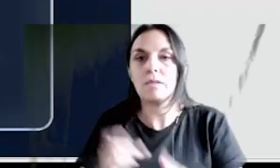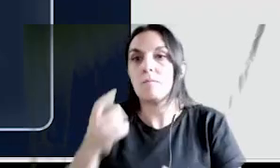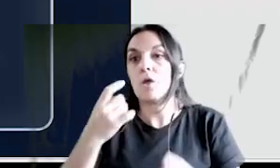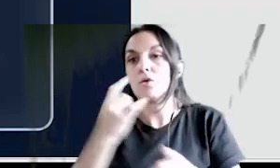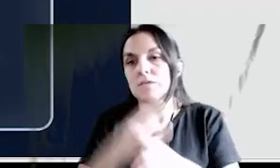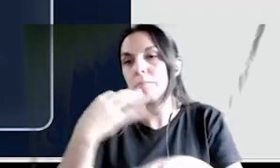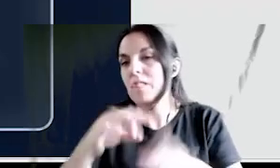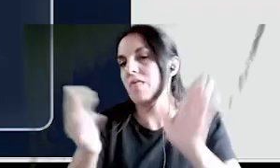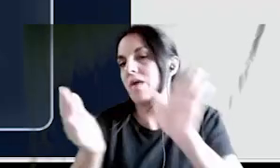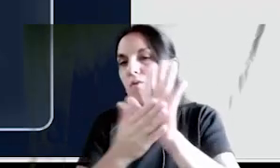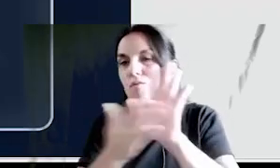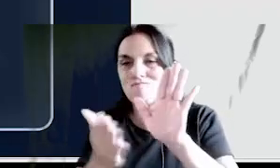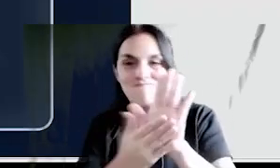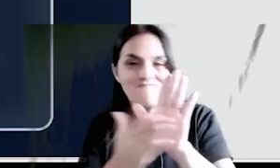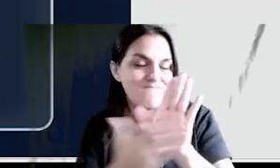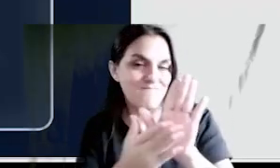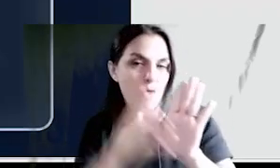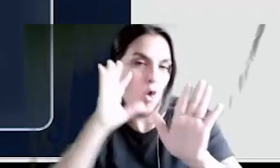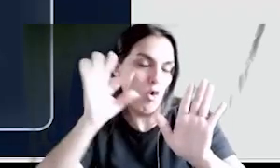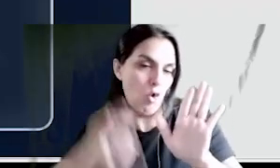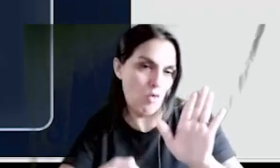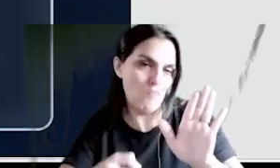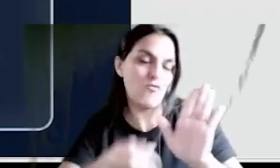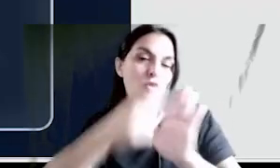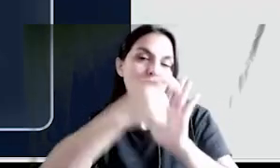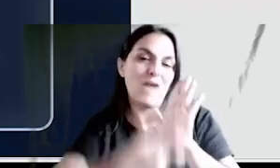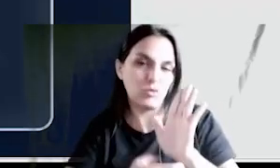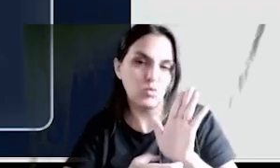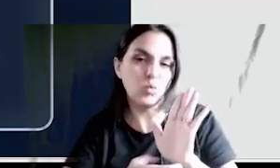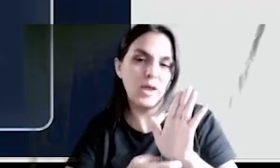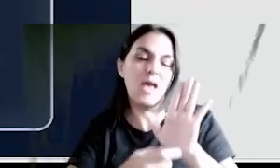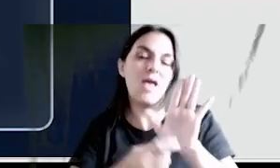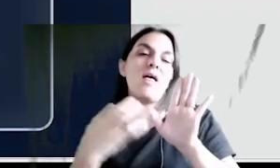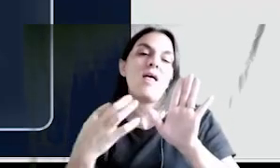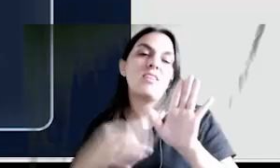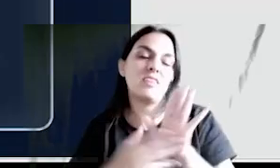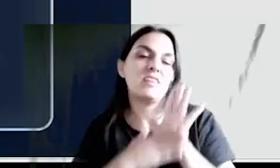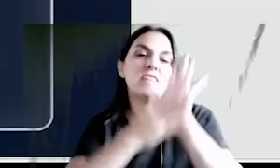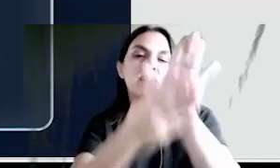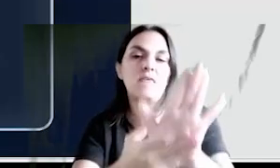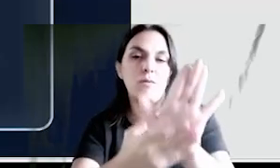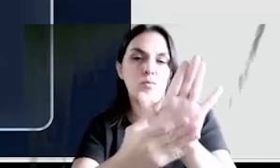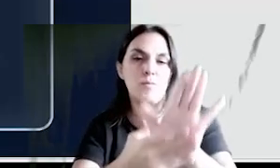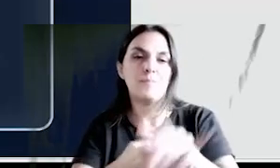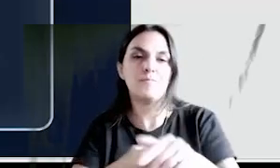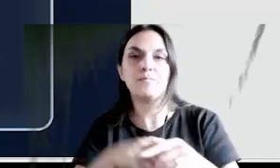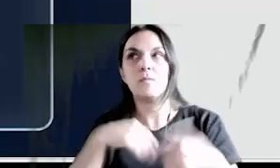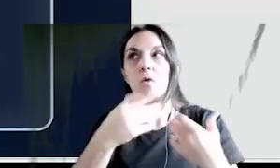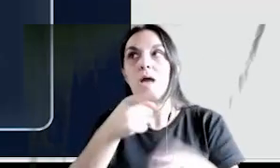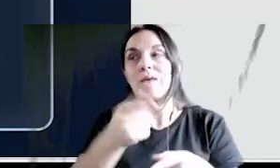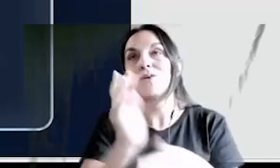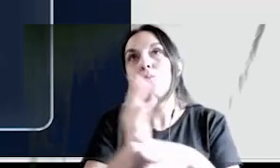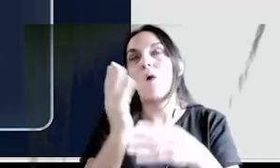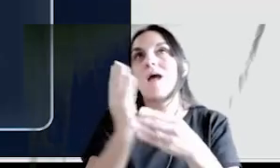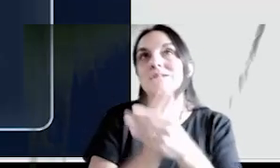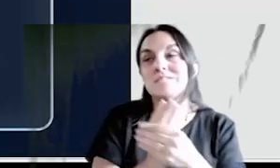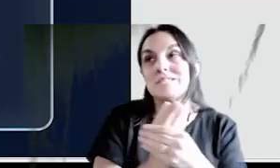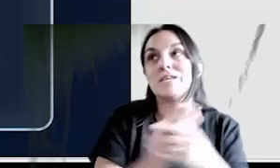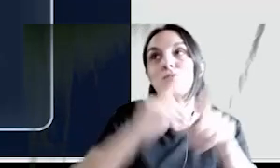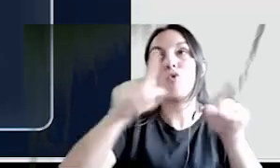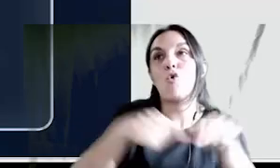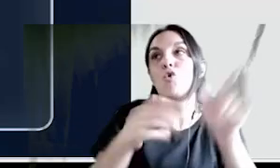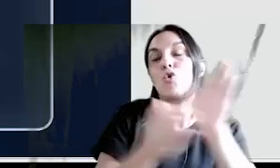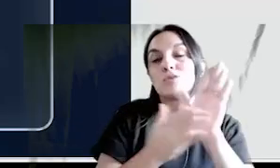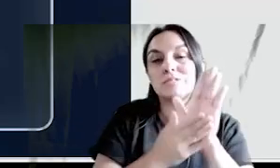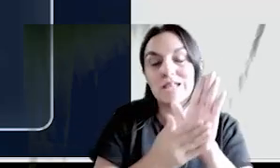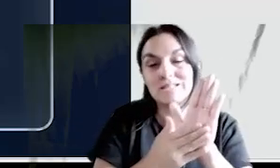documentado, bien, que esté obviamente con una factura. Ahí es donde tenemos que armarnos un archivito con la constancia de